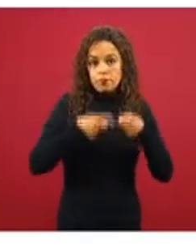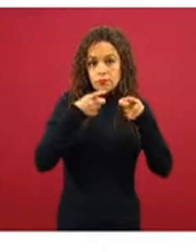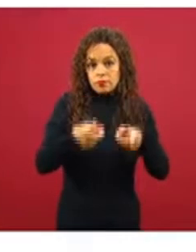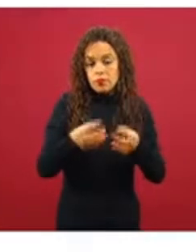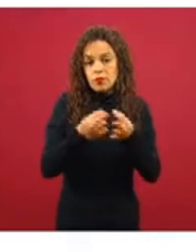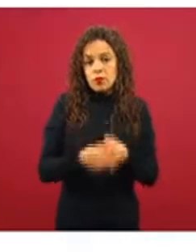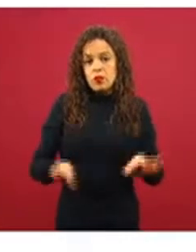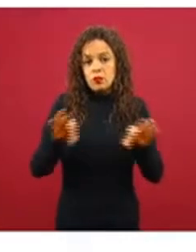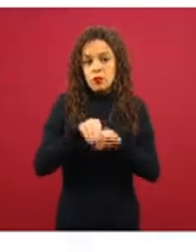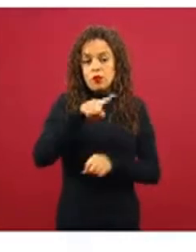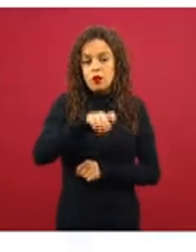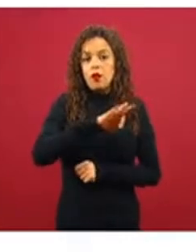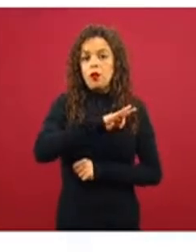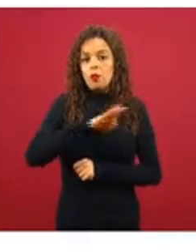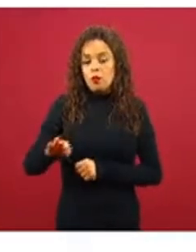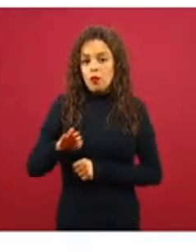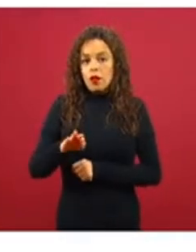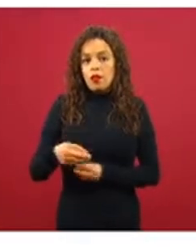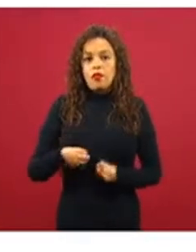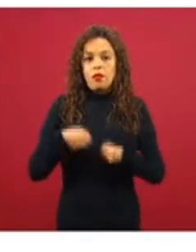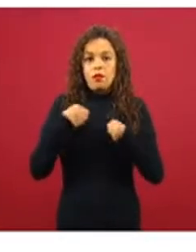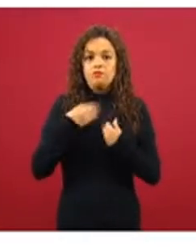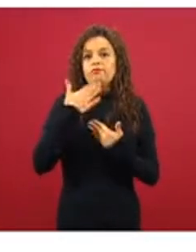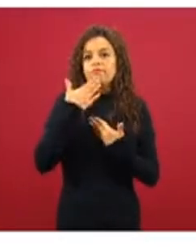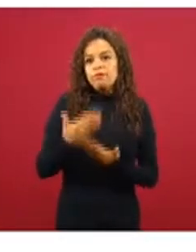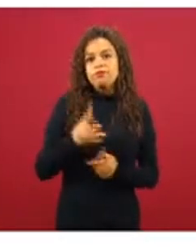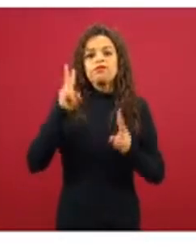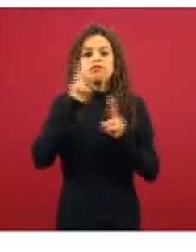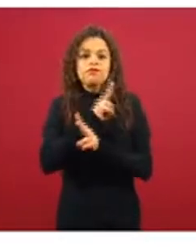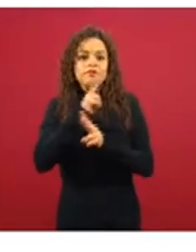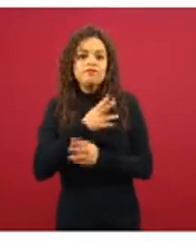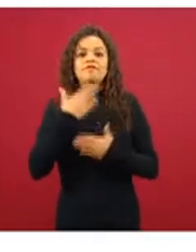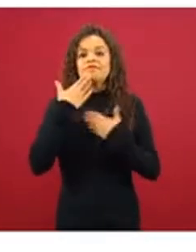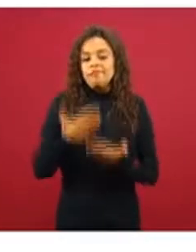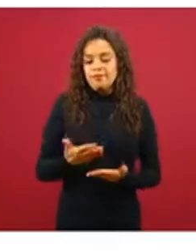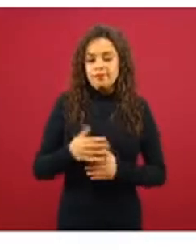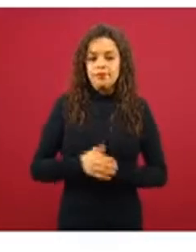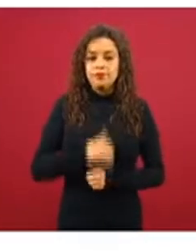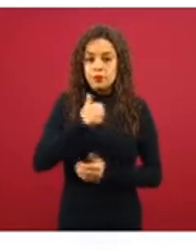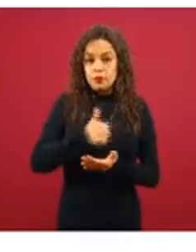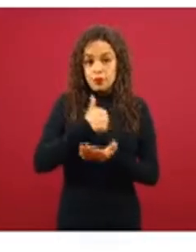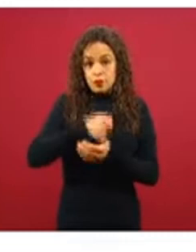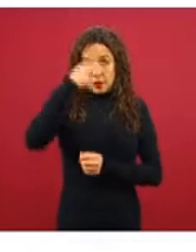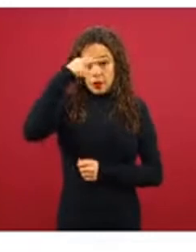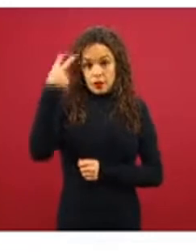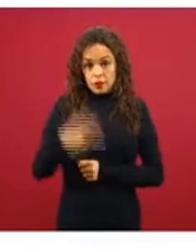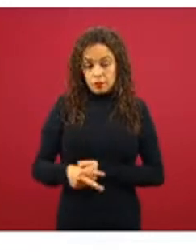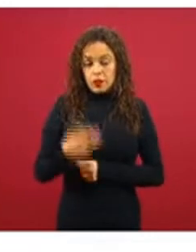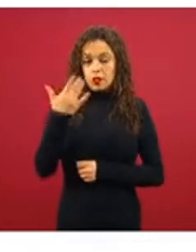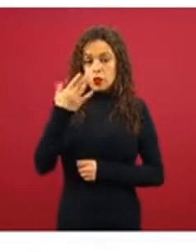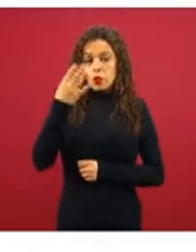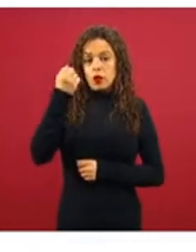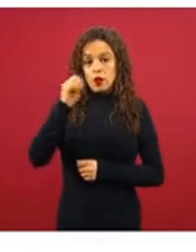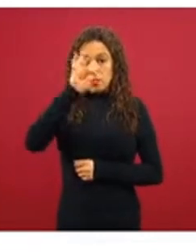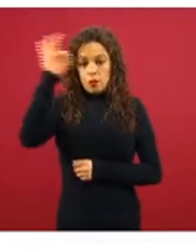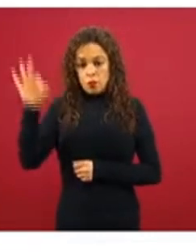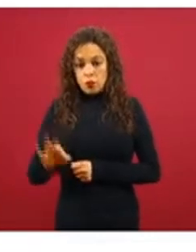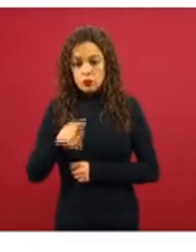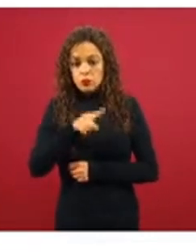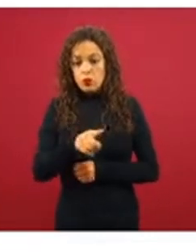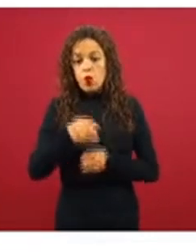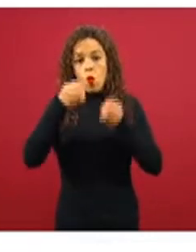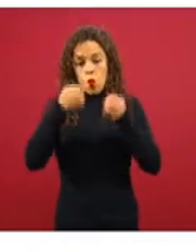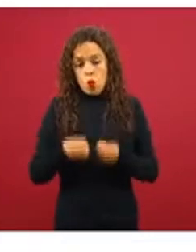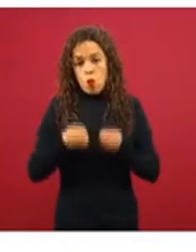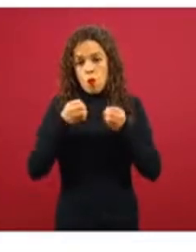vitales activas. Ciudad de México, 59 49% de ocupación,